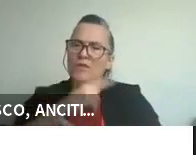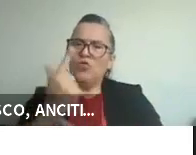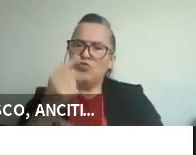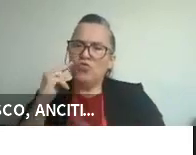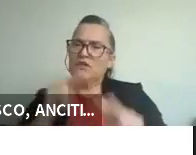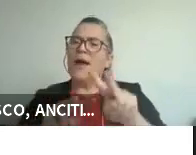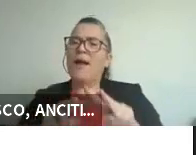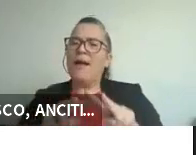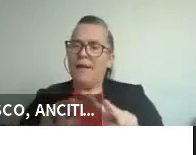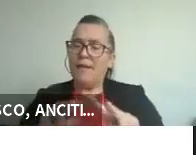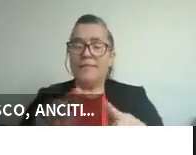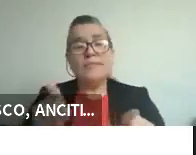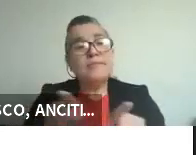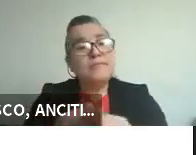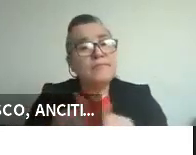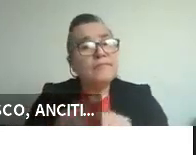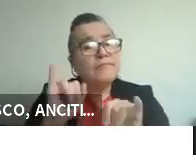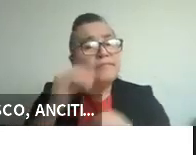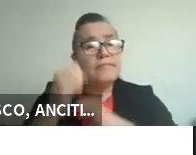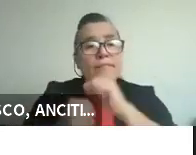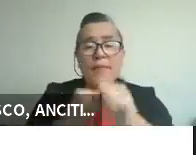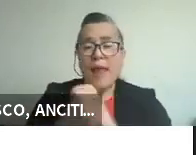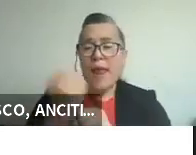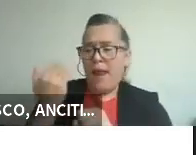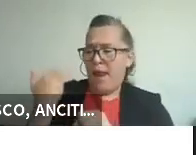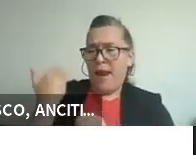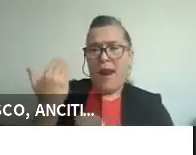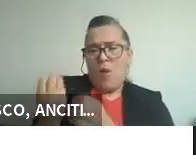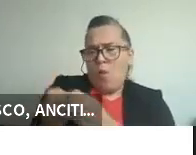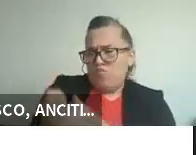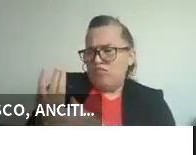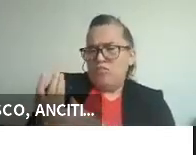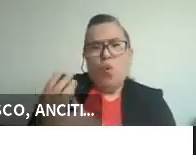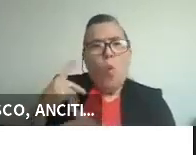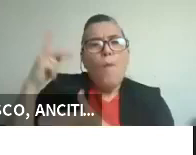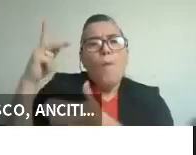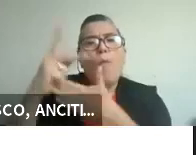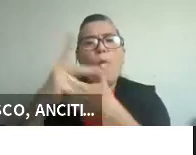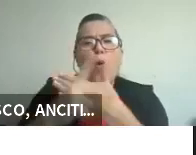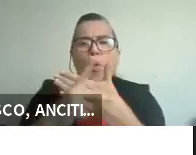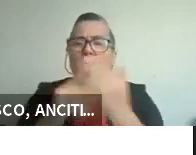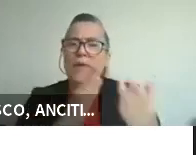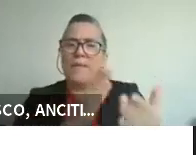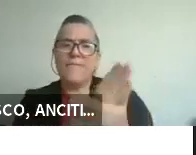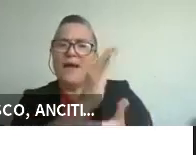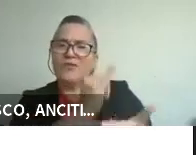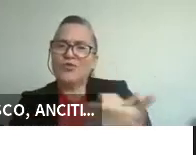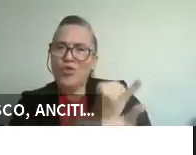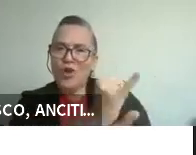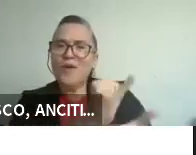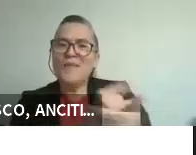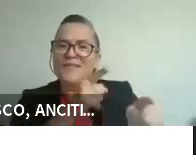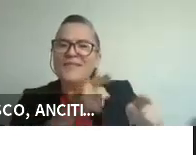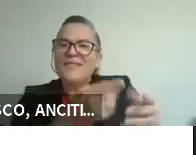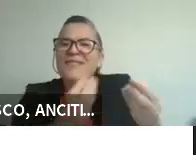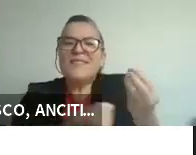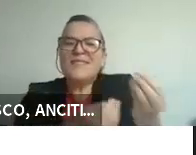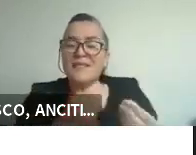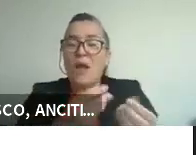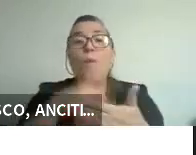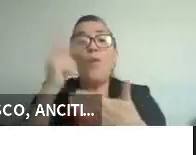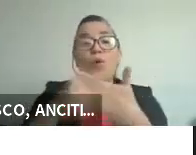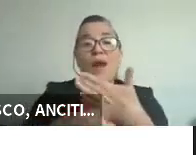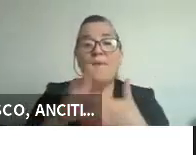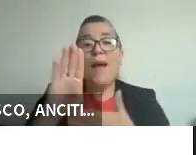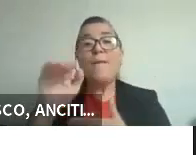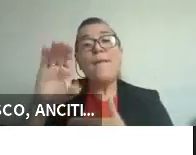en esa época se generó un programa muy importante que tuvo mucho impacto en la investigación que fue un programa de